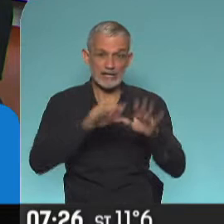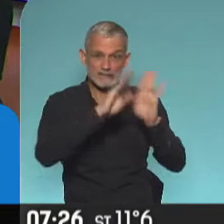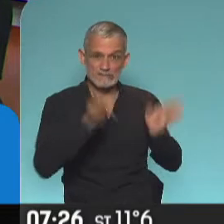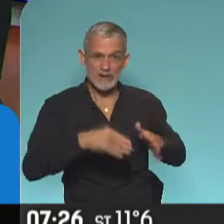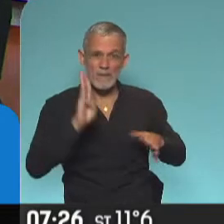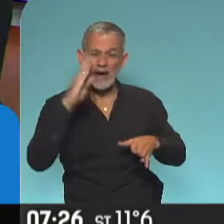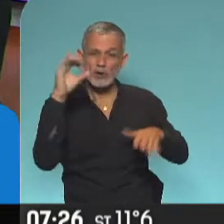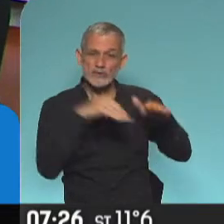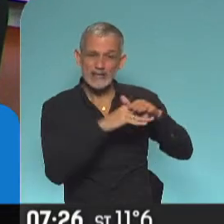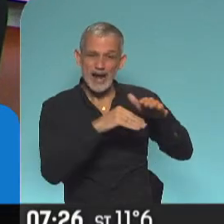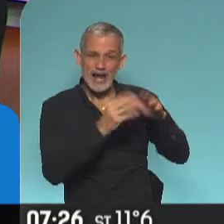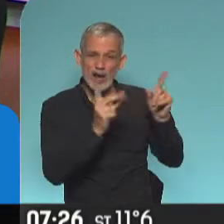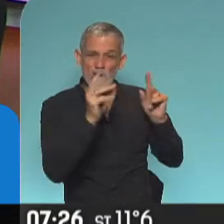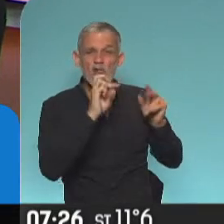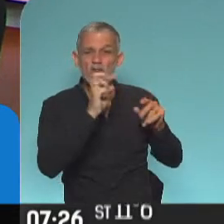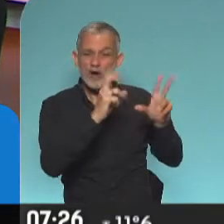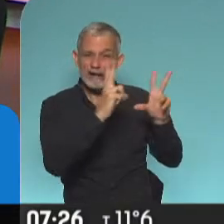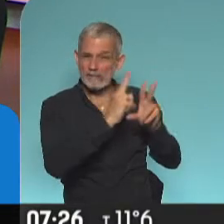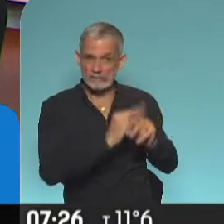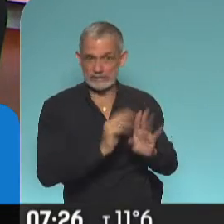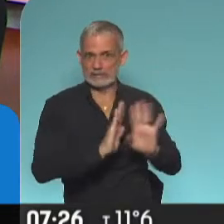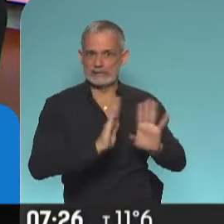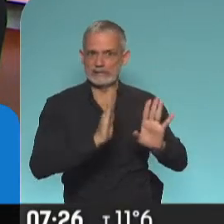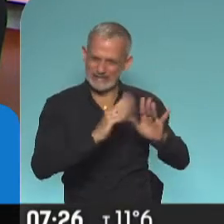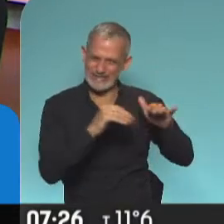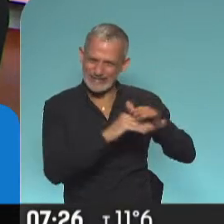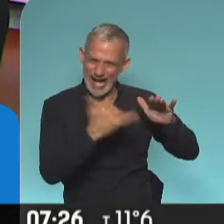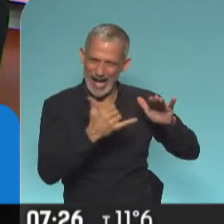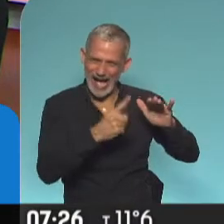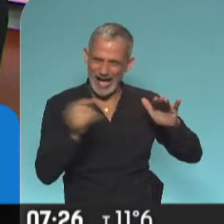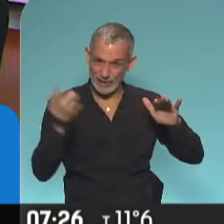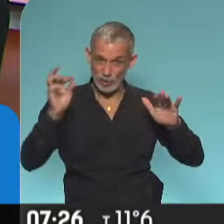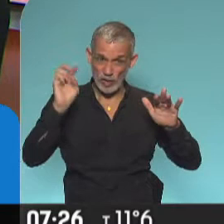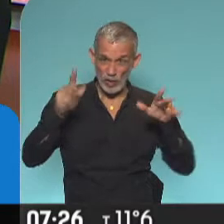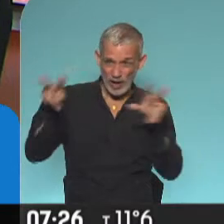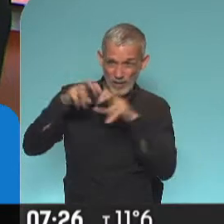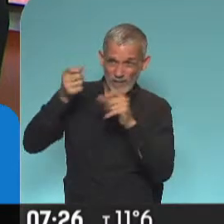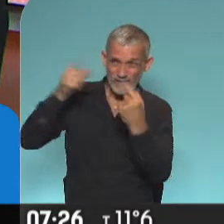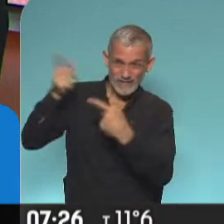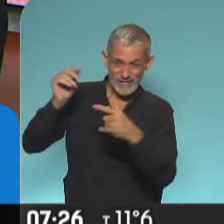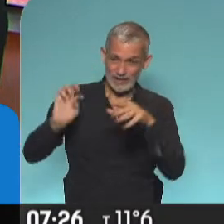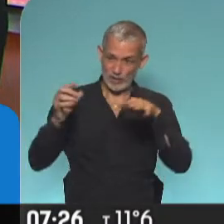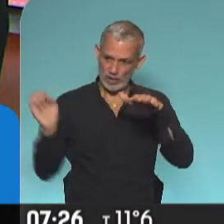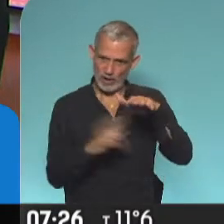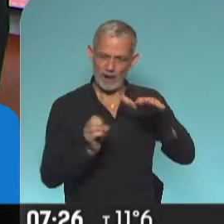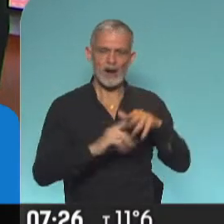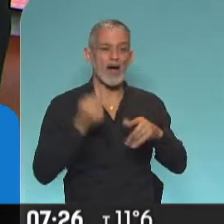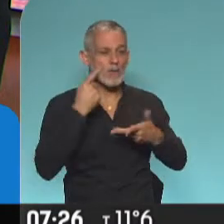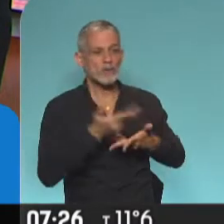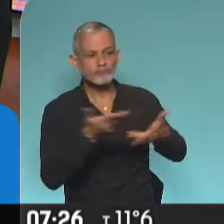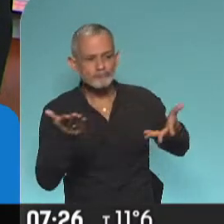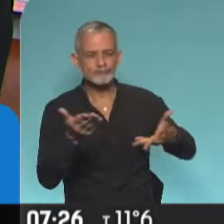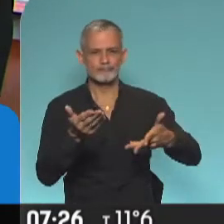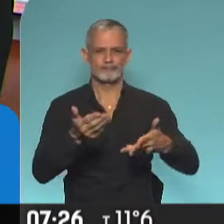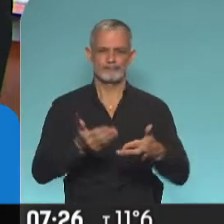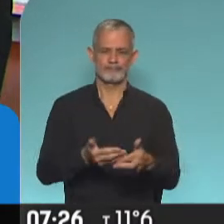¿no? Recuperar dólares. ¿Es claro, esto? Evitar la caída de reservas del Banco Central, habiendo mayor oferta de dólares en el